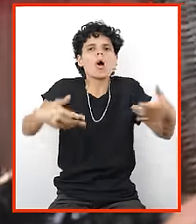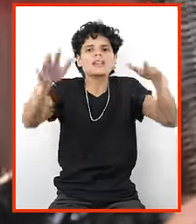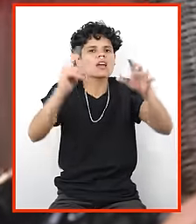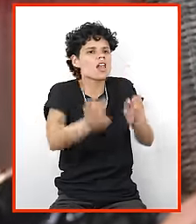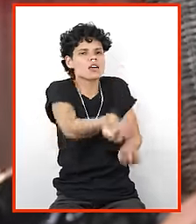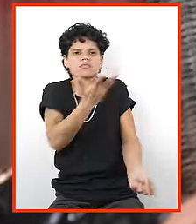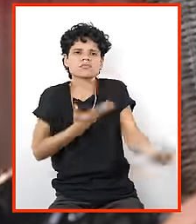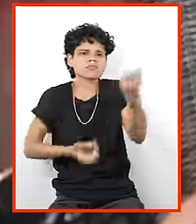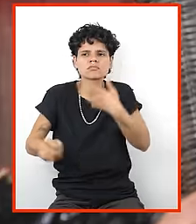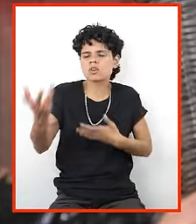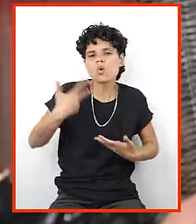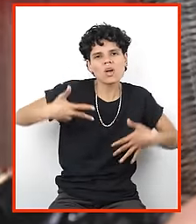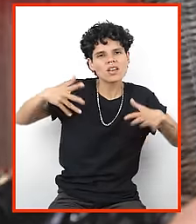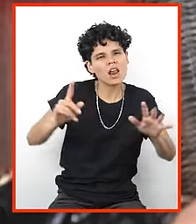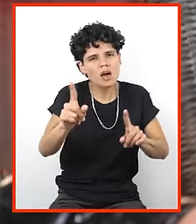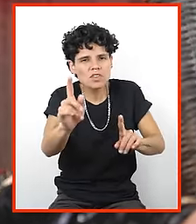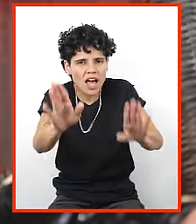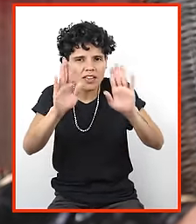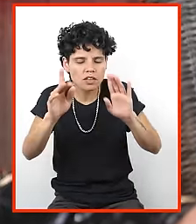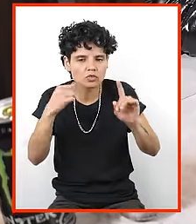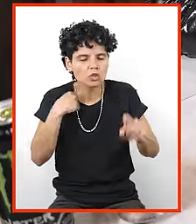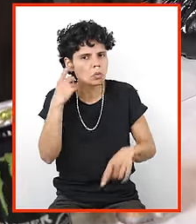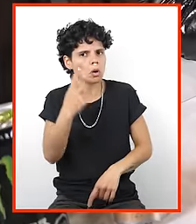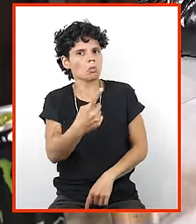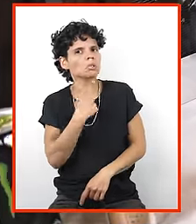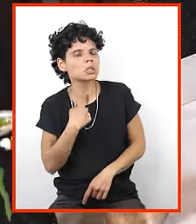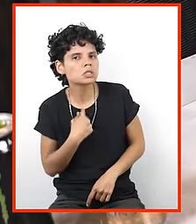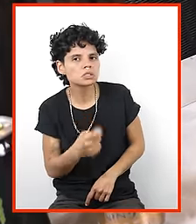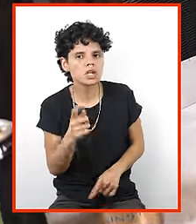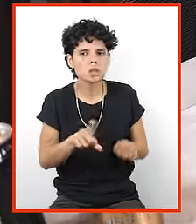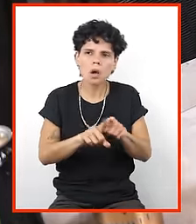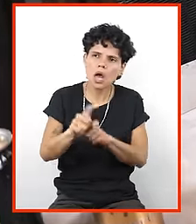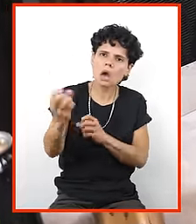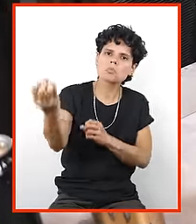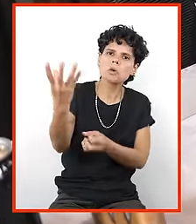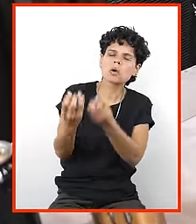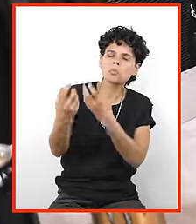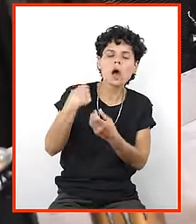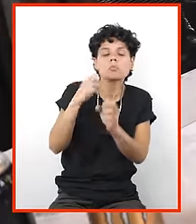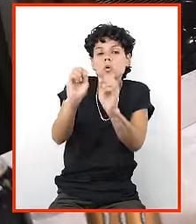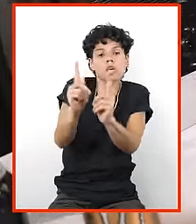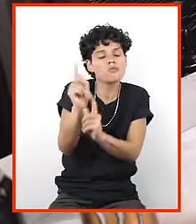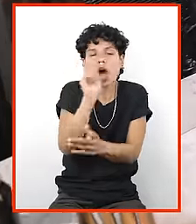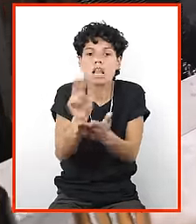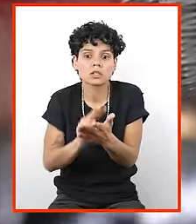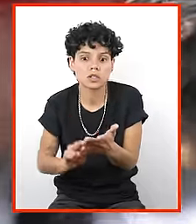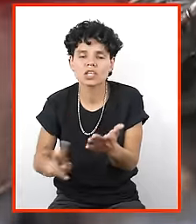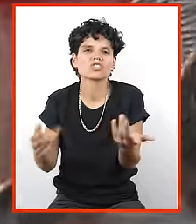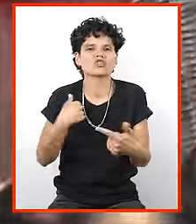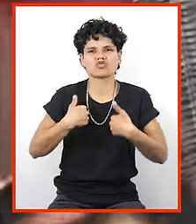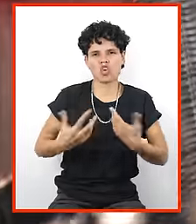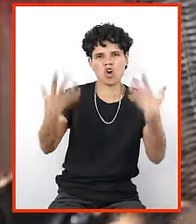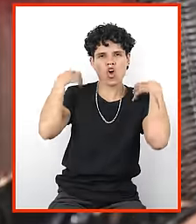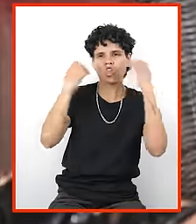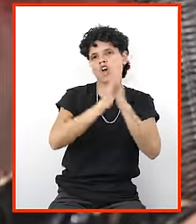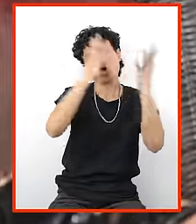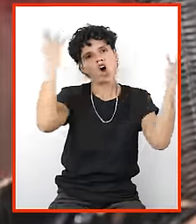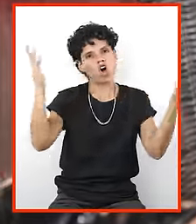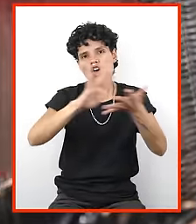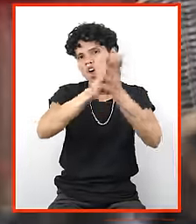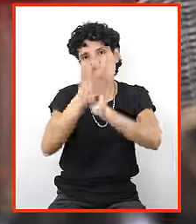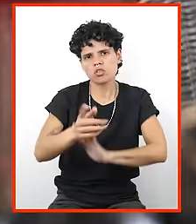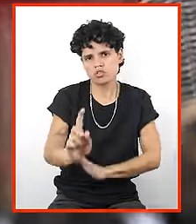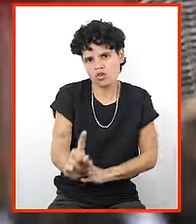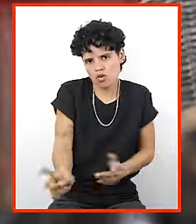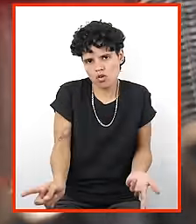forma, aunque sea que algo te llamó la atención y decís, puta, ¿sabes qué? Esto me está pareciendo ya y voy a estudiar. No me puedo yo hacer cargo de todo,